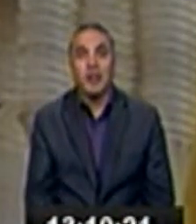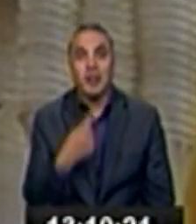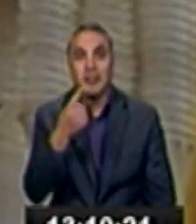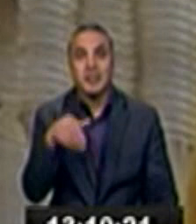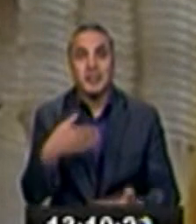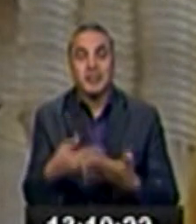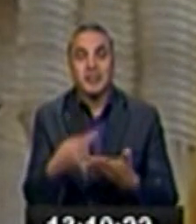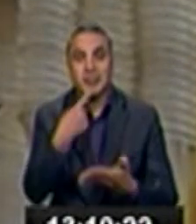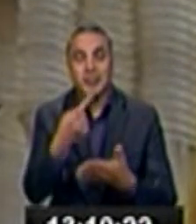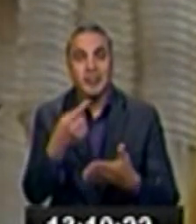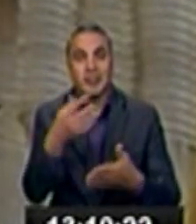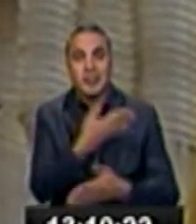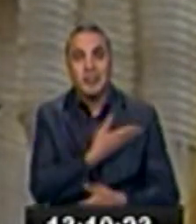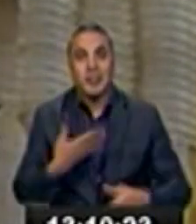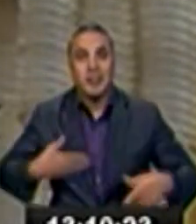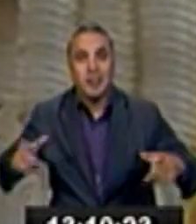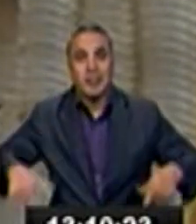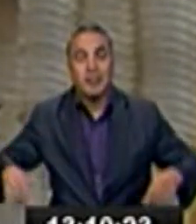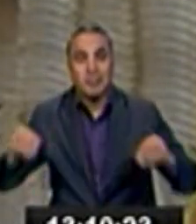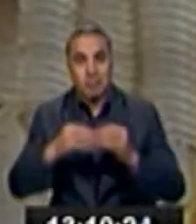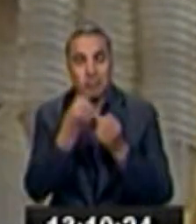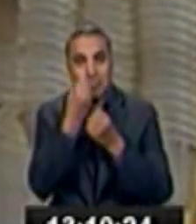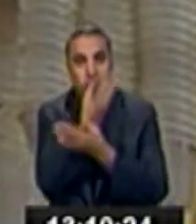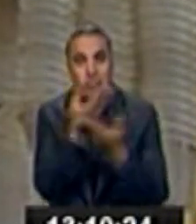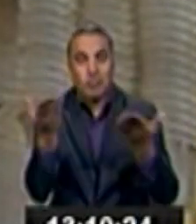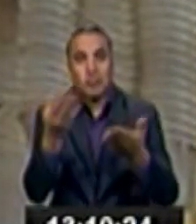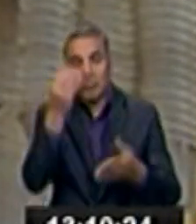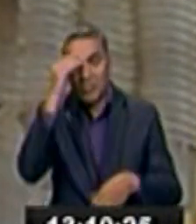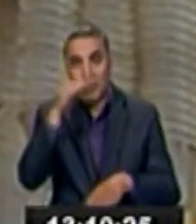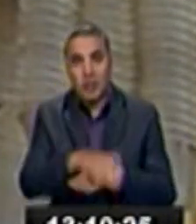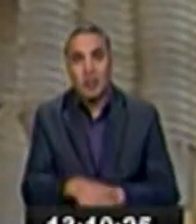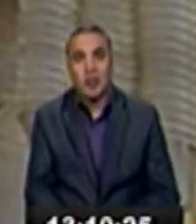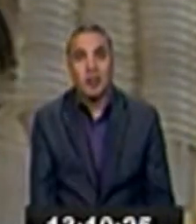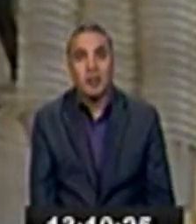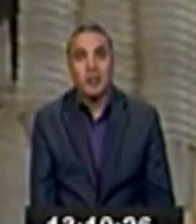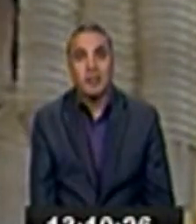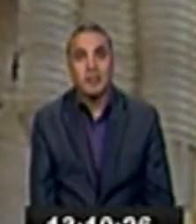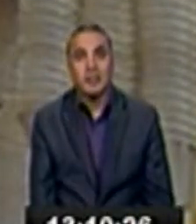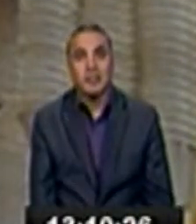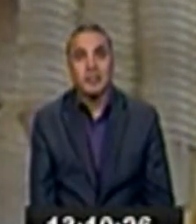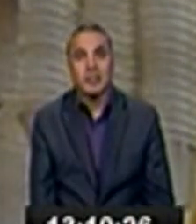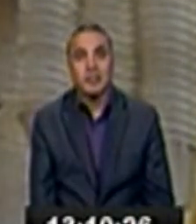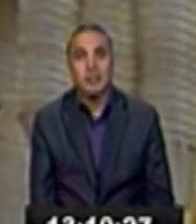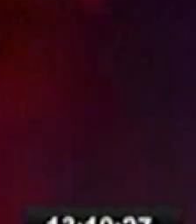ha cumplido el presidente de la República. Continúan ustedes con más información. Buenas tardes.